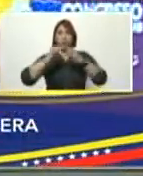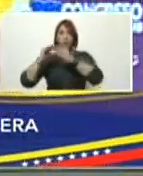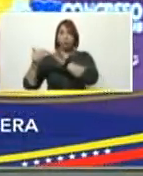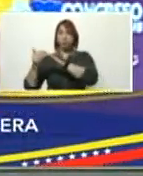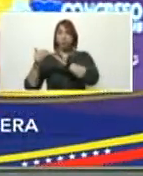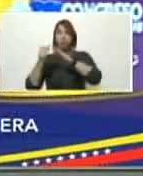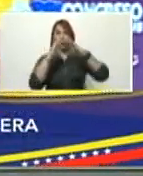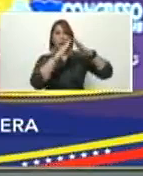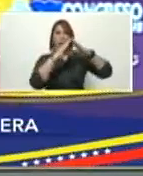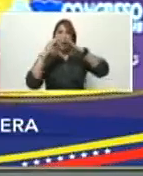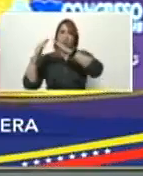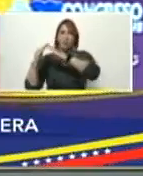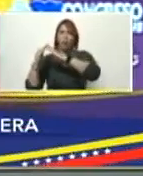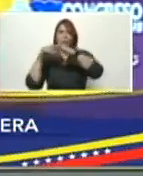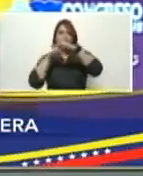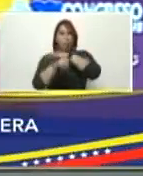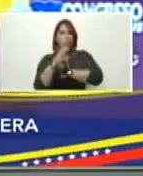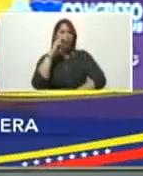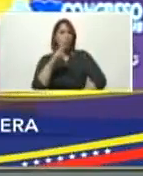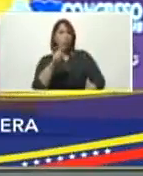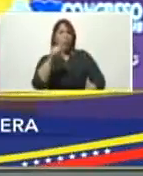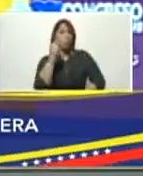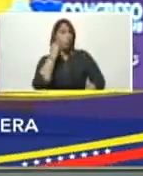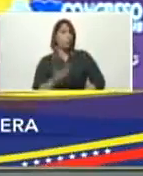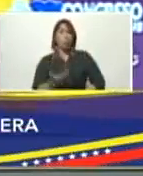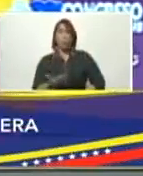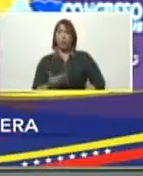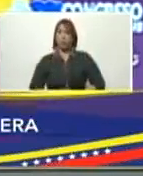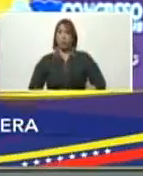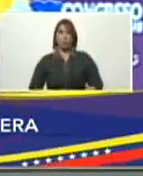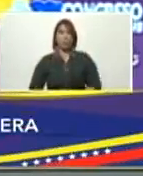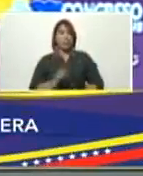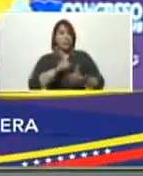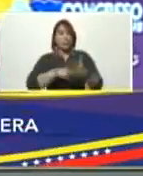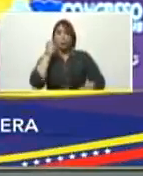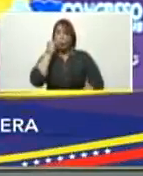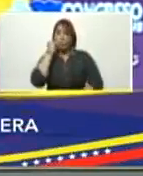hogar. La mujer es fundamental. Sin la mujer,